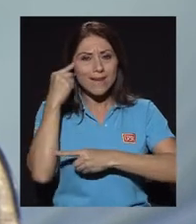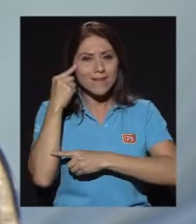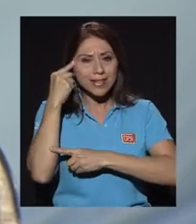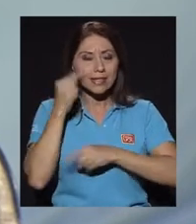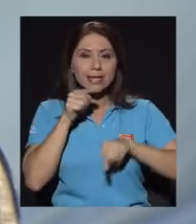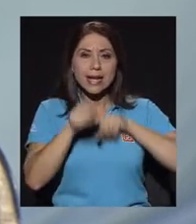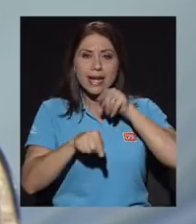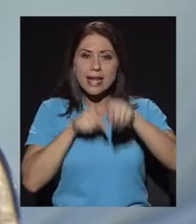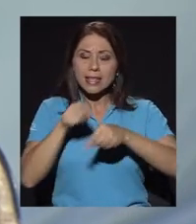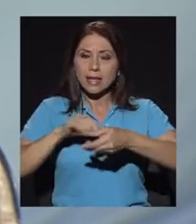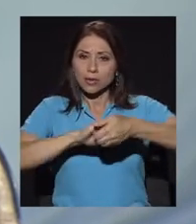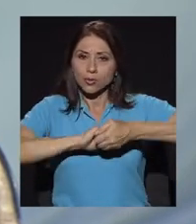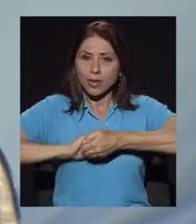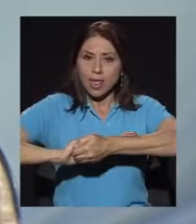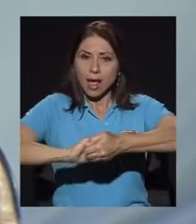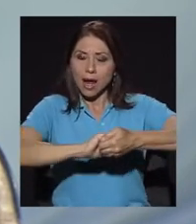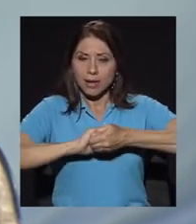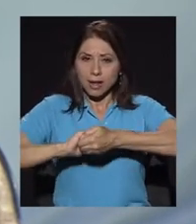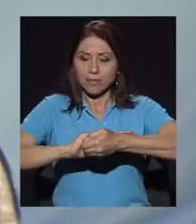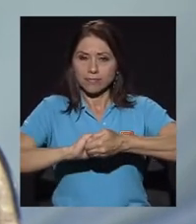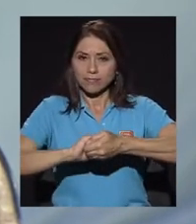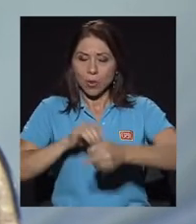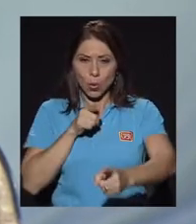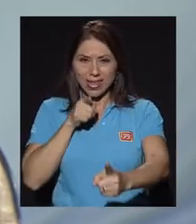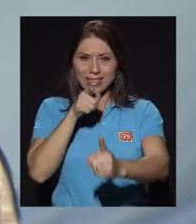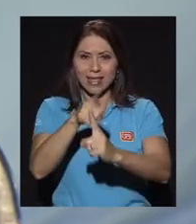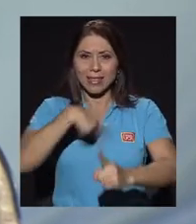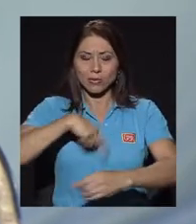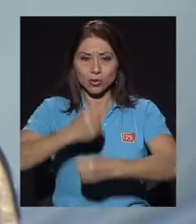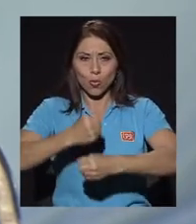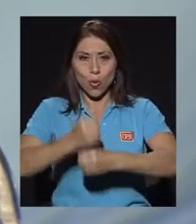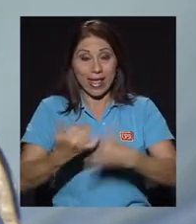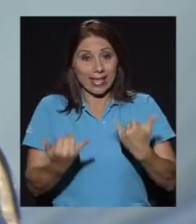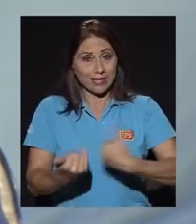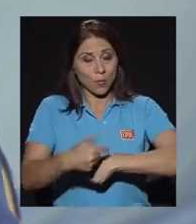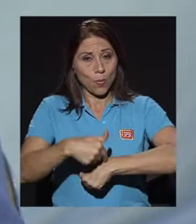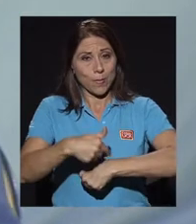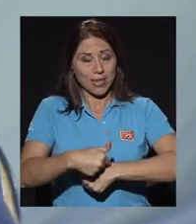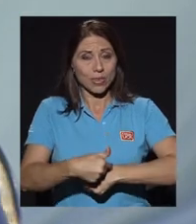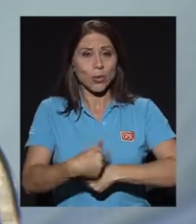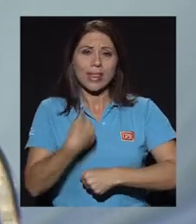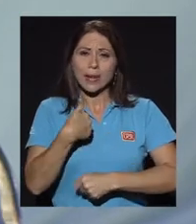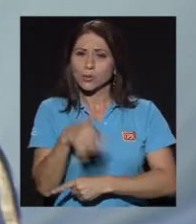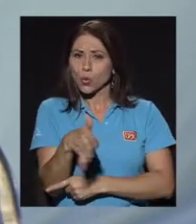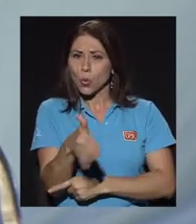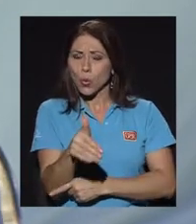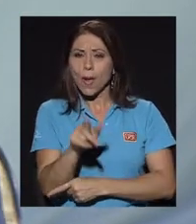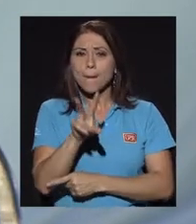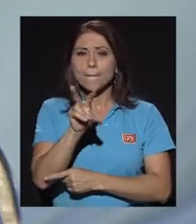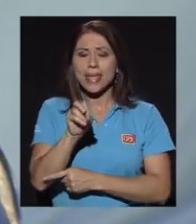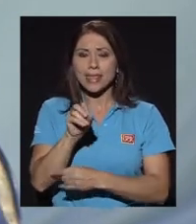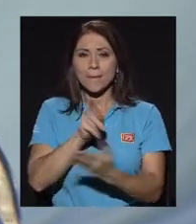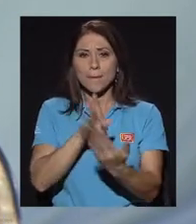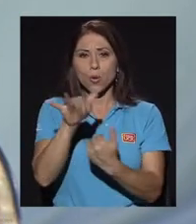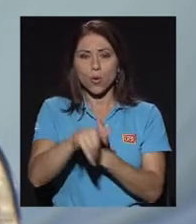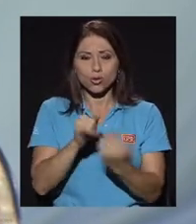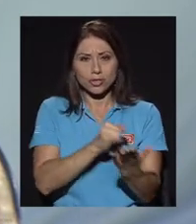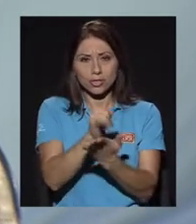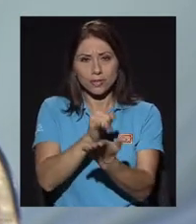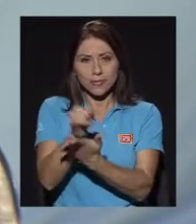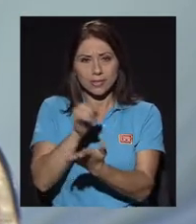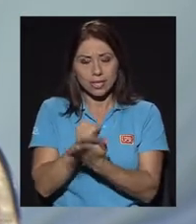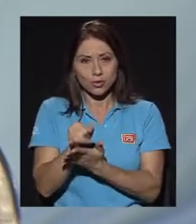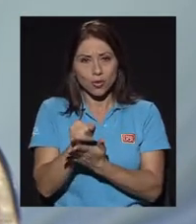crítica y solidaria, orientada hacia nuestro quehacer. En este momento, contamos con cerca de 20 proyectos de